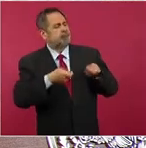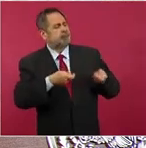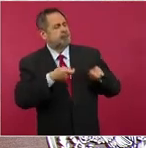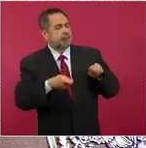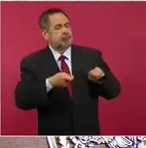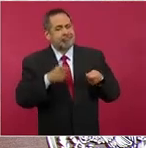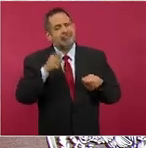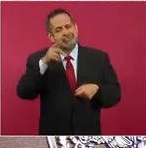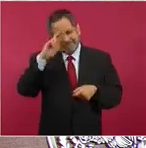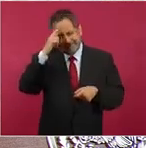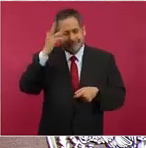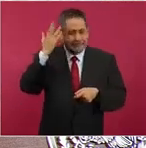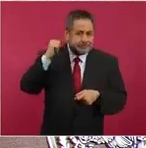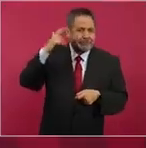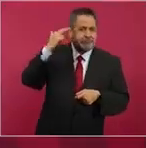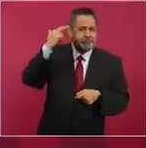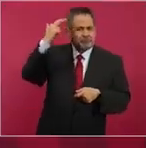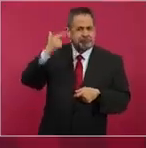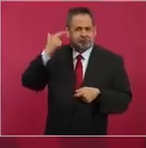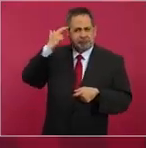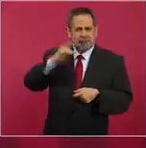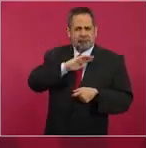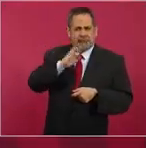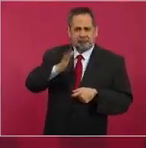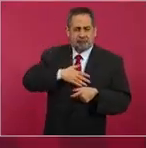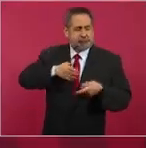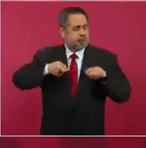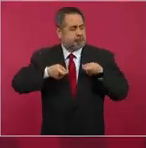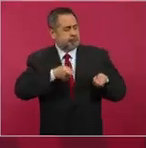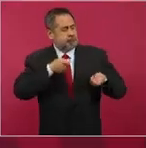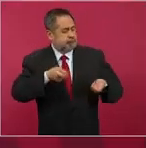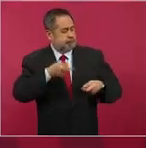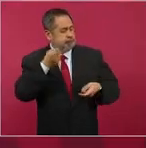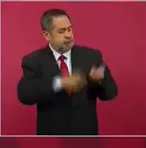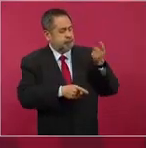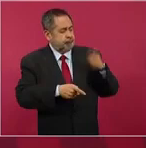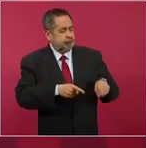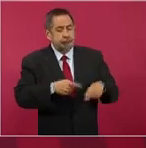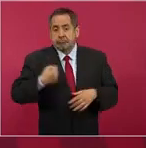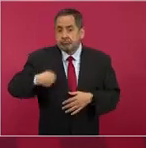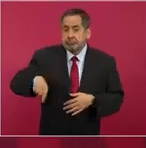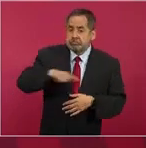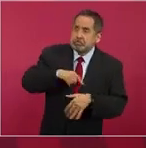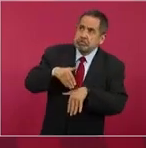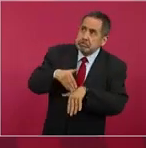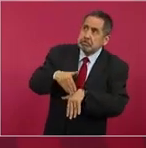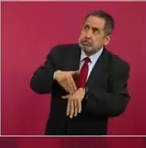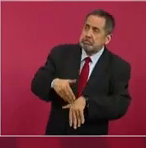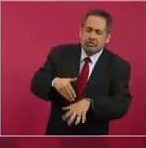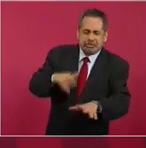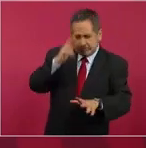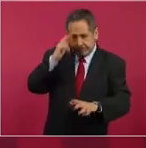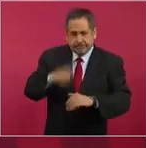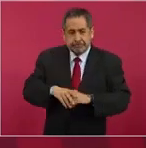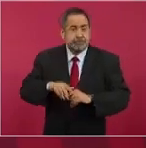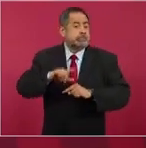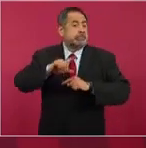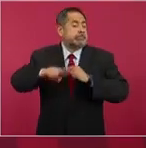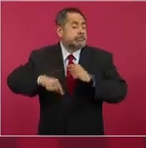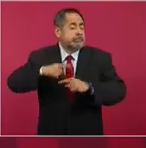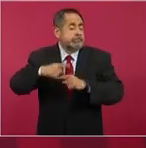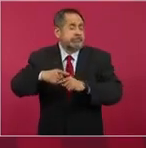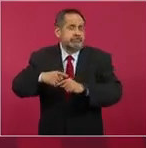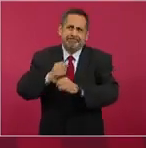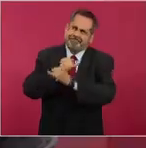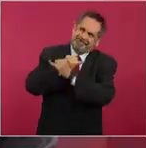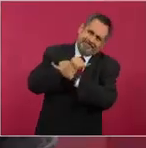era la monarquía española la que dominaba el país. Luego logramos nuestra